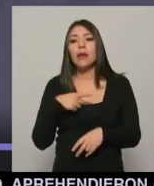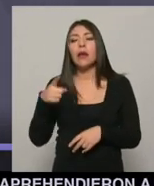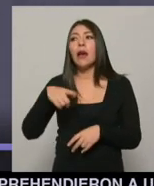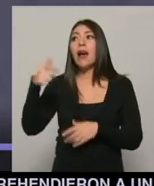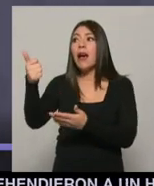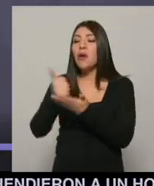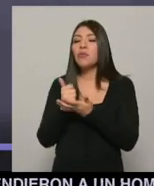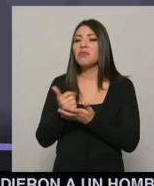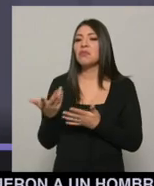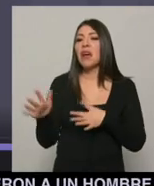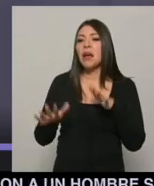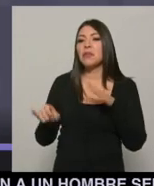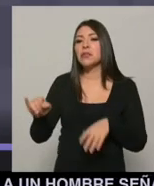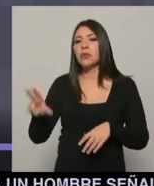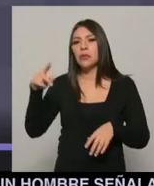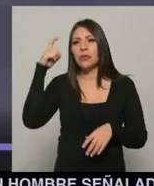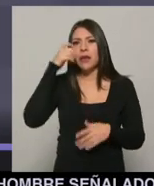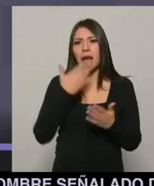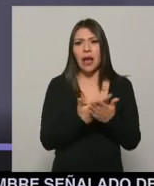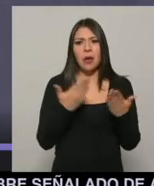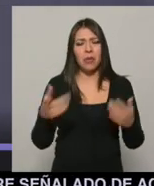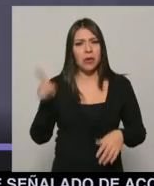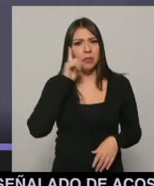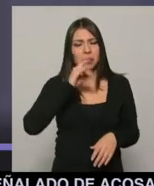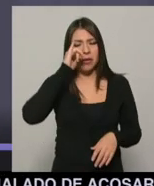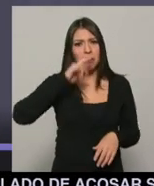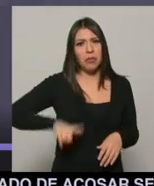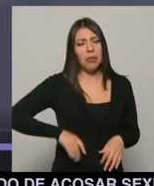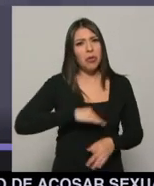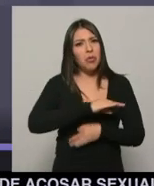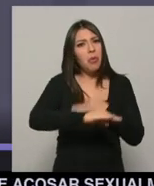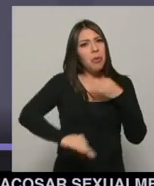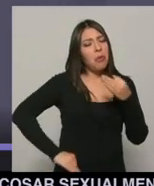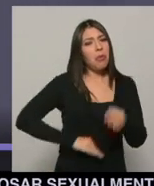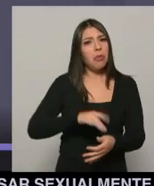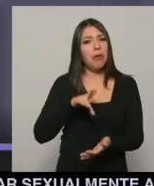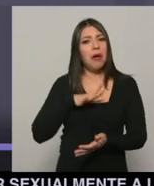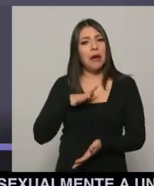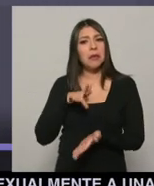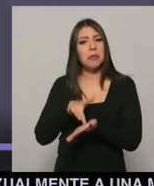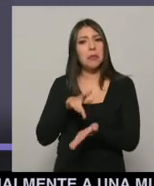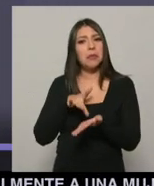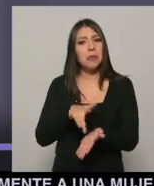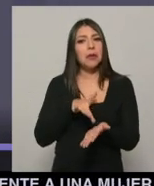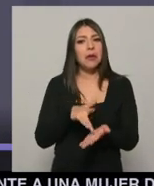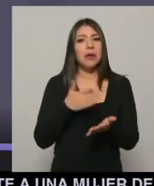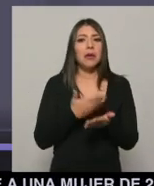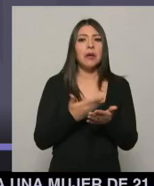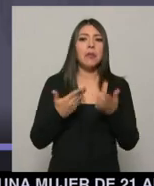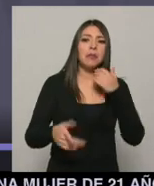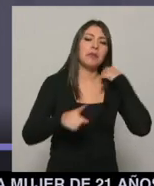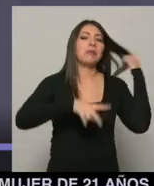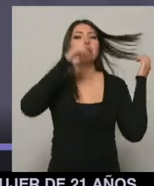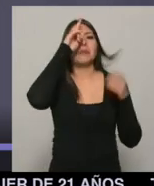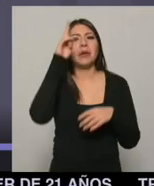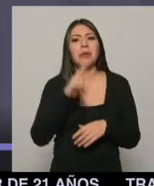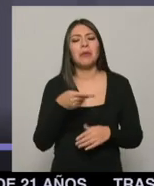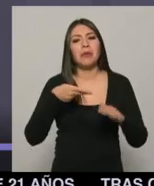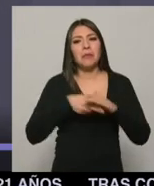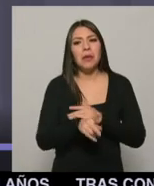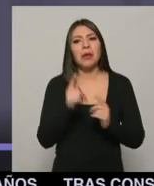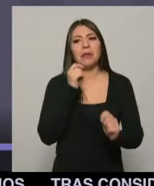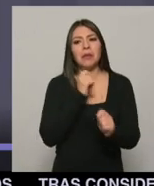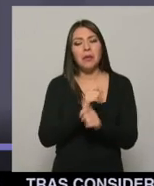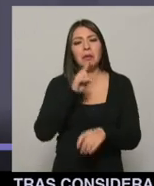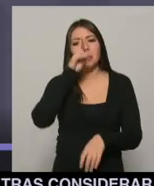Hoy lo que te quiero decir es que Sheinbaum tiene todas las herramientas y lo que estamos viendo es que hay más robo, más secuestro, más extorsión en el transporte, en el metro, violencia contra